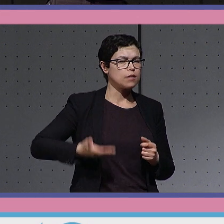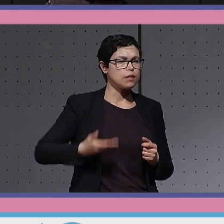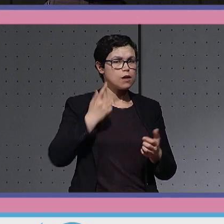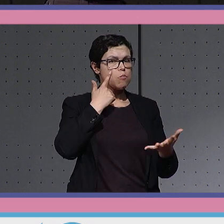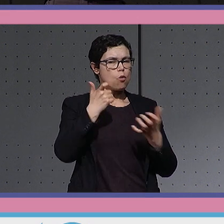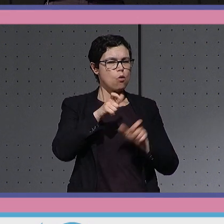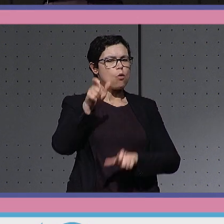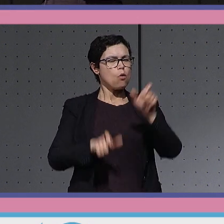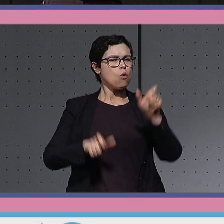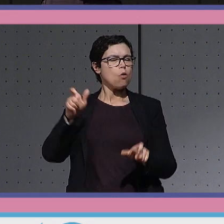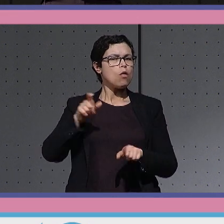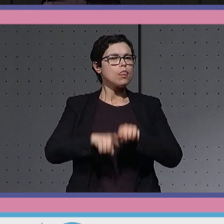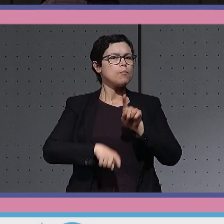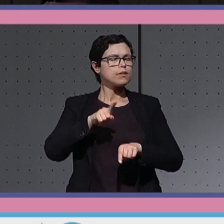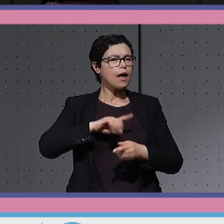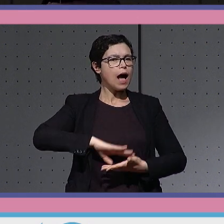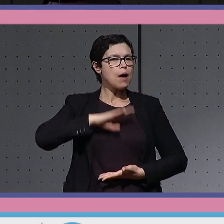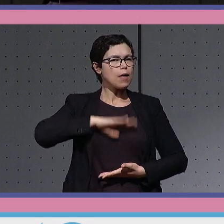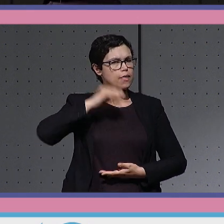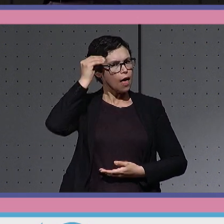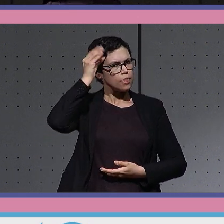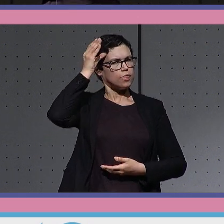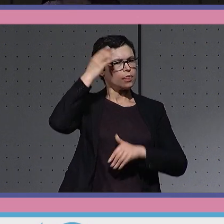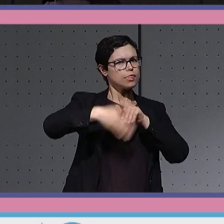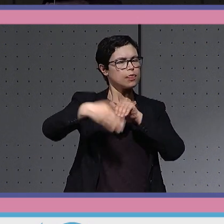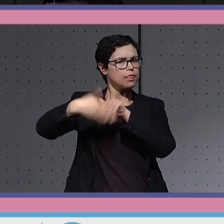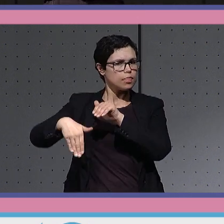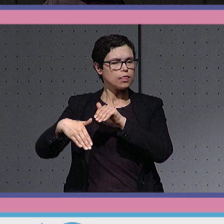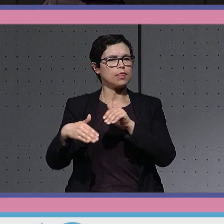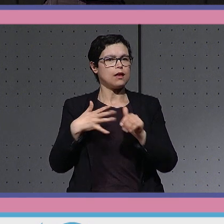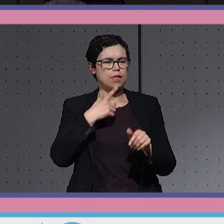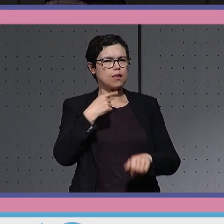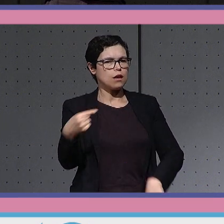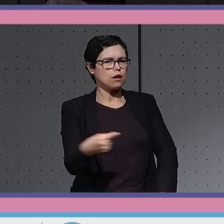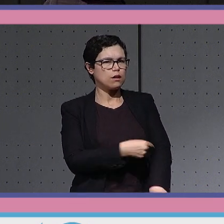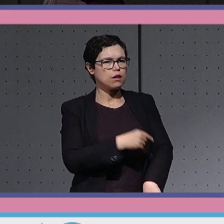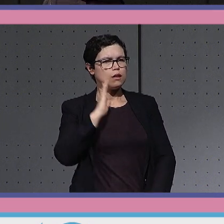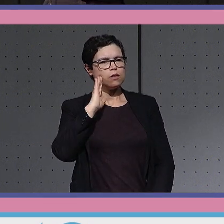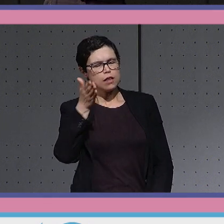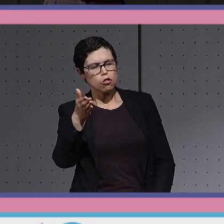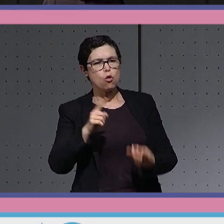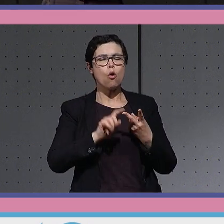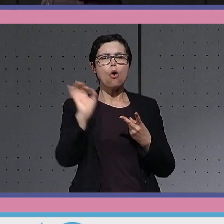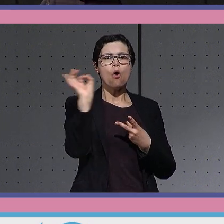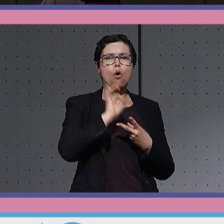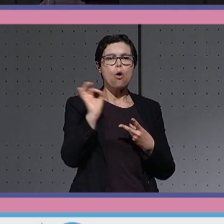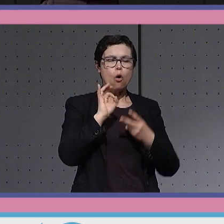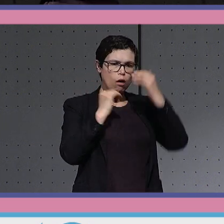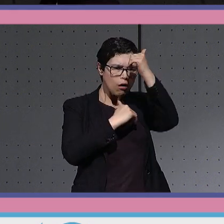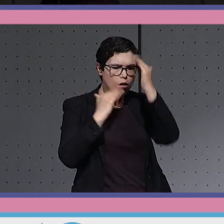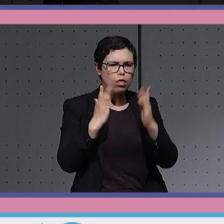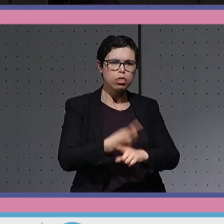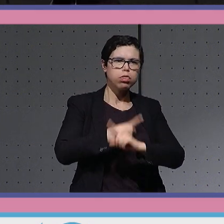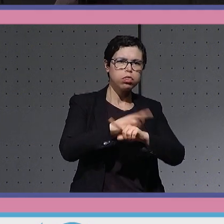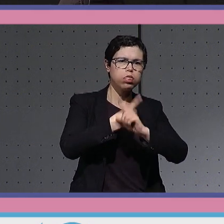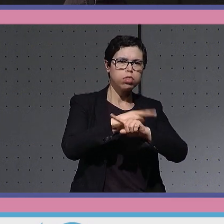a veces limitadas las capacidades cognitivas, que tienen que ver con la sedación y con la falta de concentración que pueden proporcionar estas